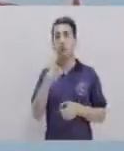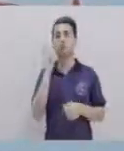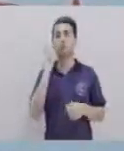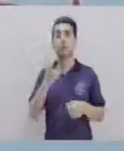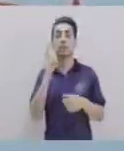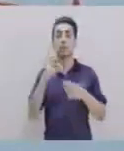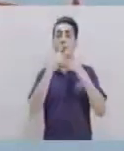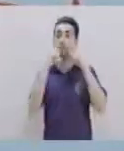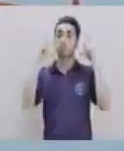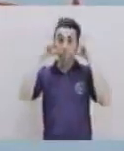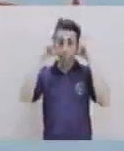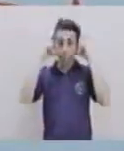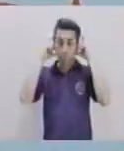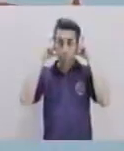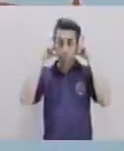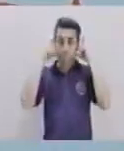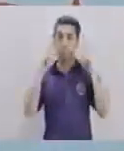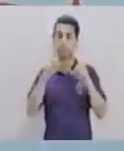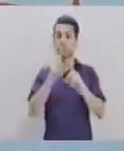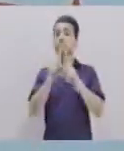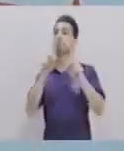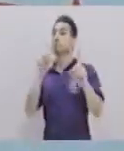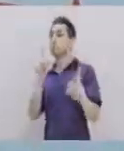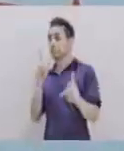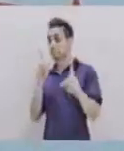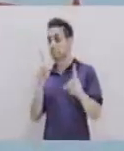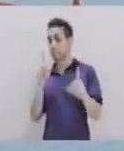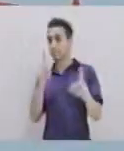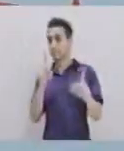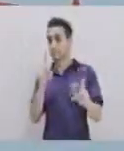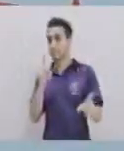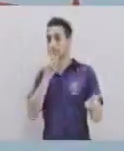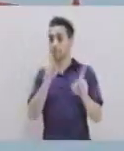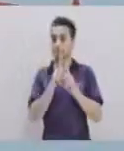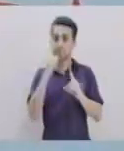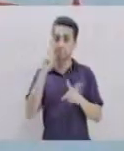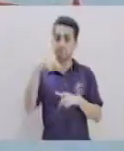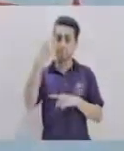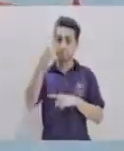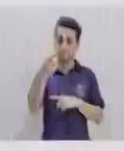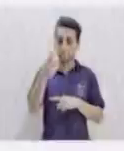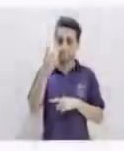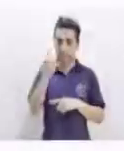distanciamiento social y nos vemos en una próxima oportunidad. Adiós.